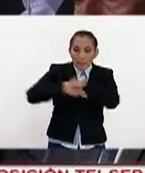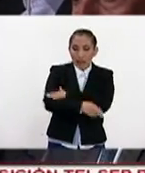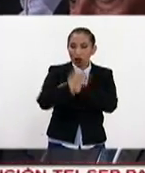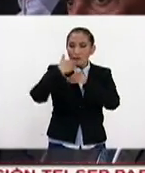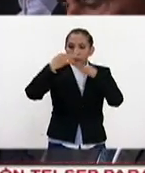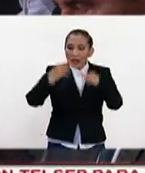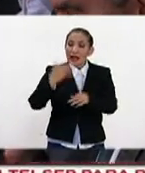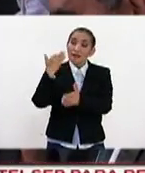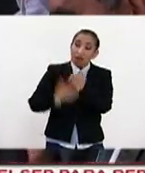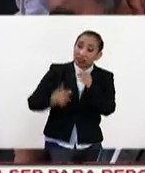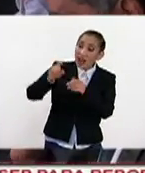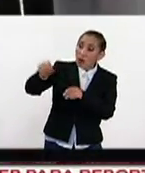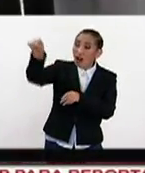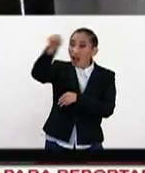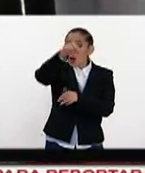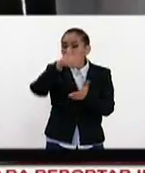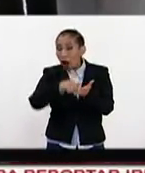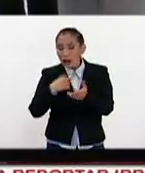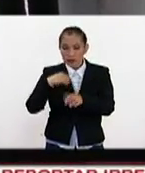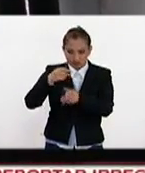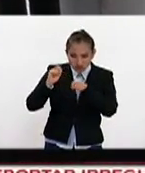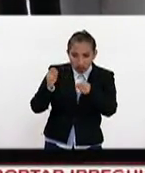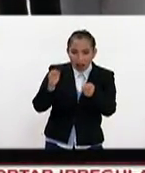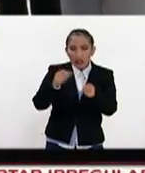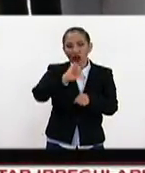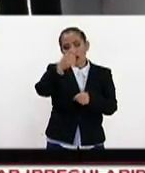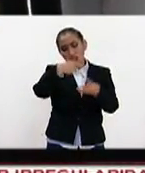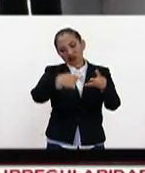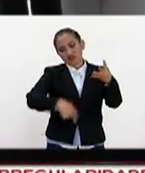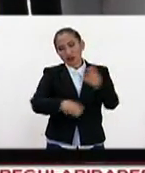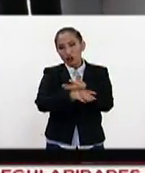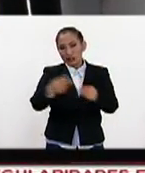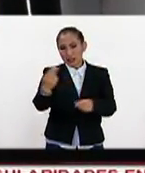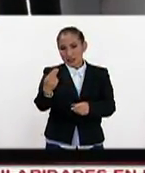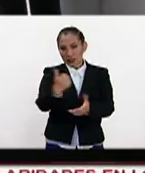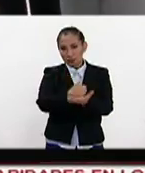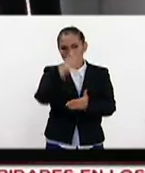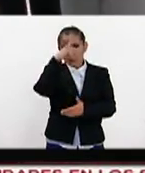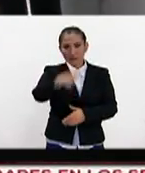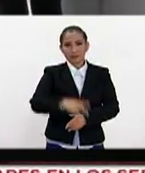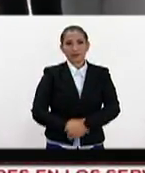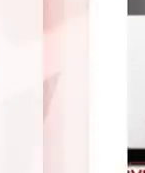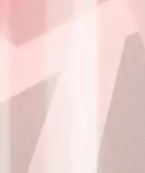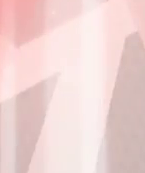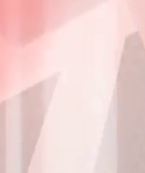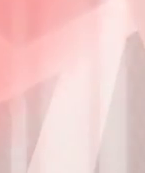y terminar con la falta de agua, entre otras necesidades que enfrentan los capitalinos.